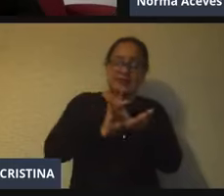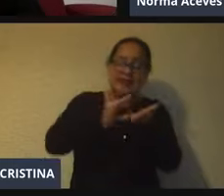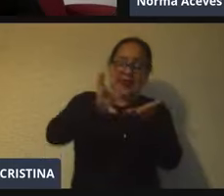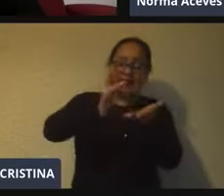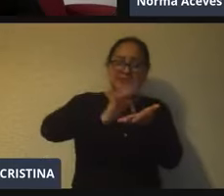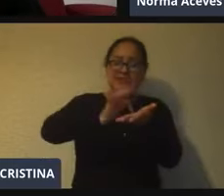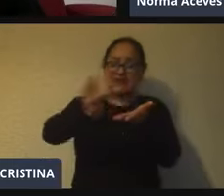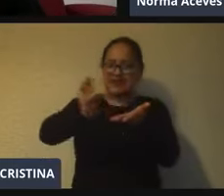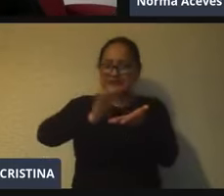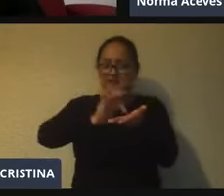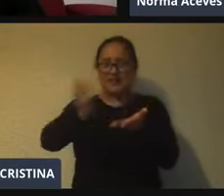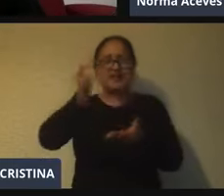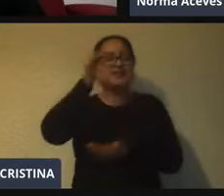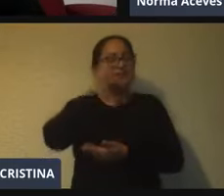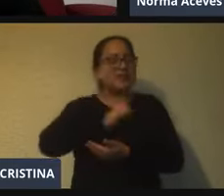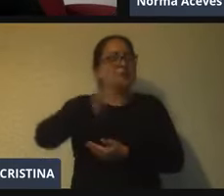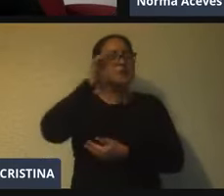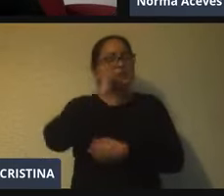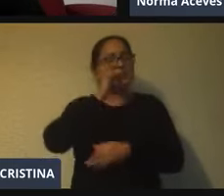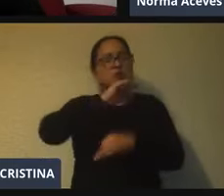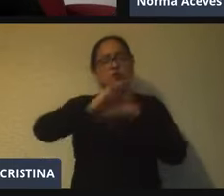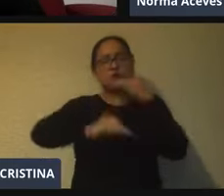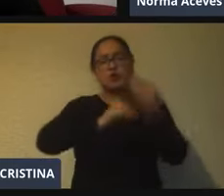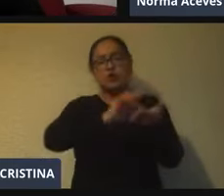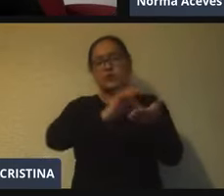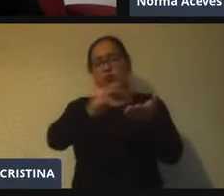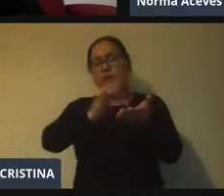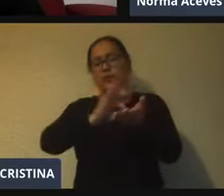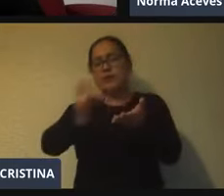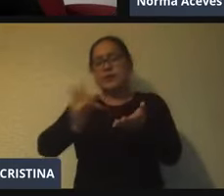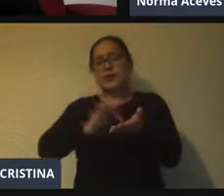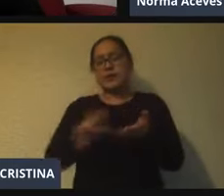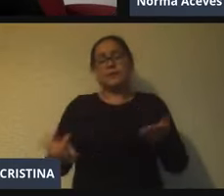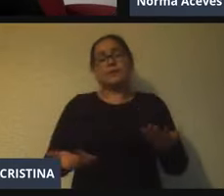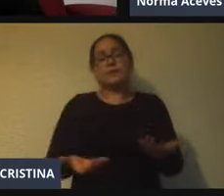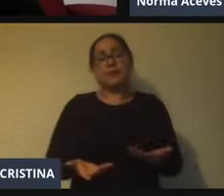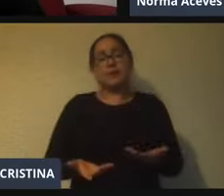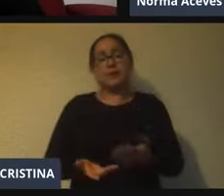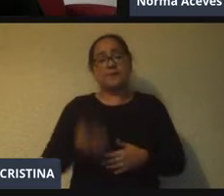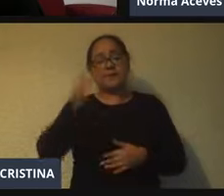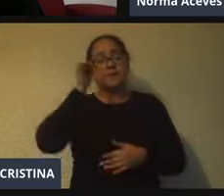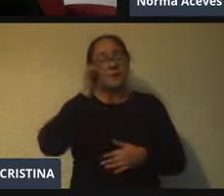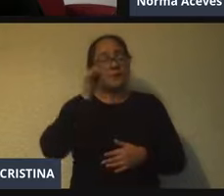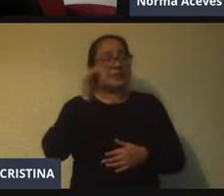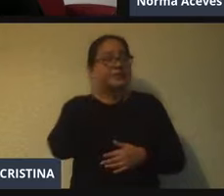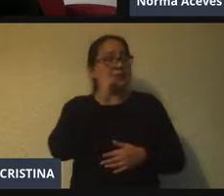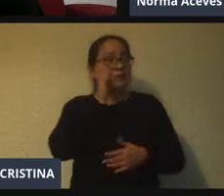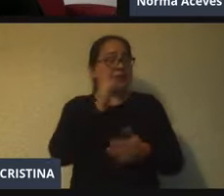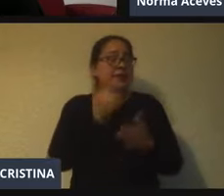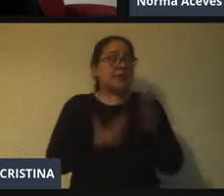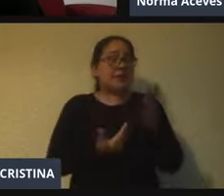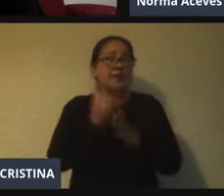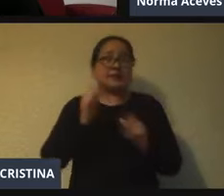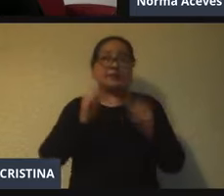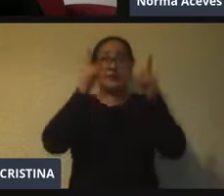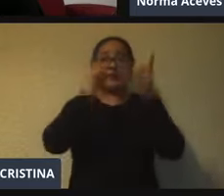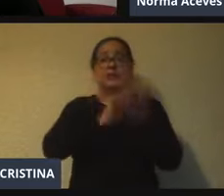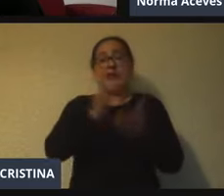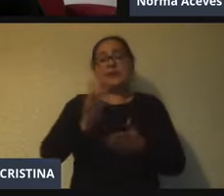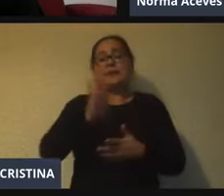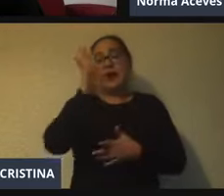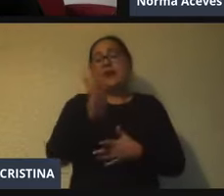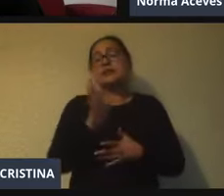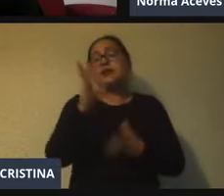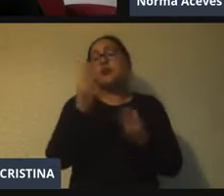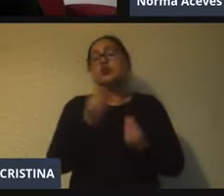ser muy agradecidos de todo lo que tenemos, desde el simple hecho de estar vivos. Y de verdad puede resultar muy romántica mi frase,